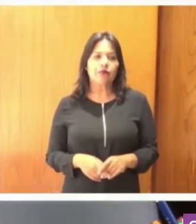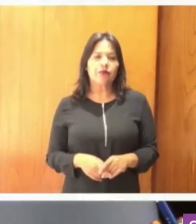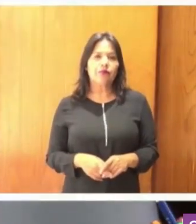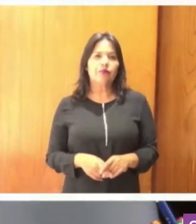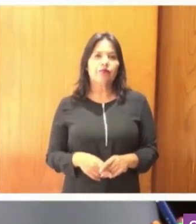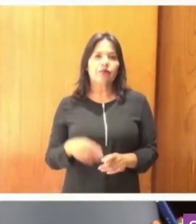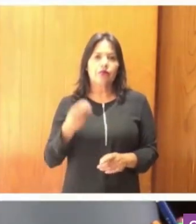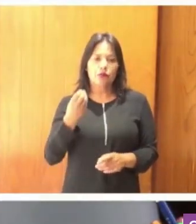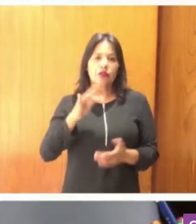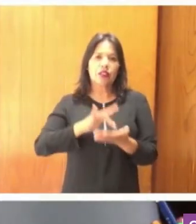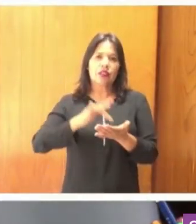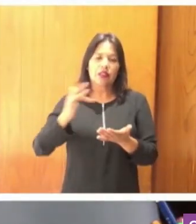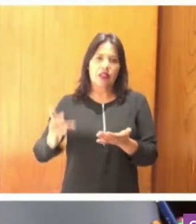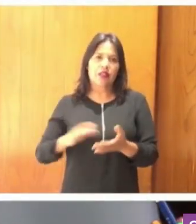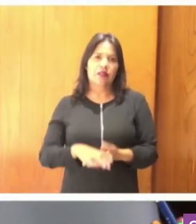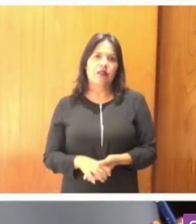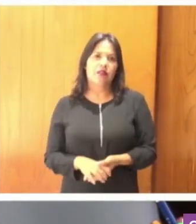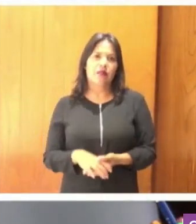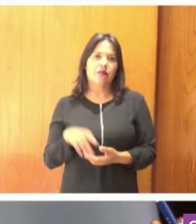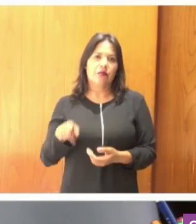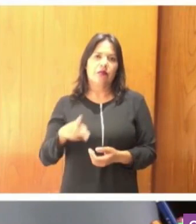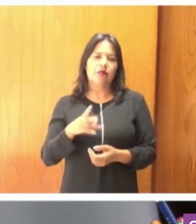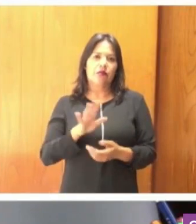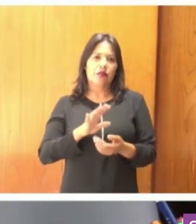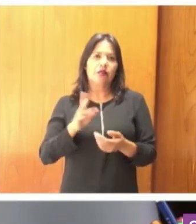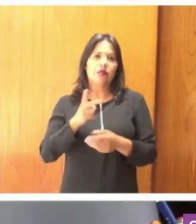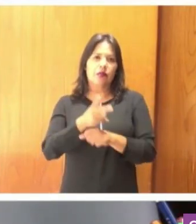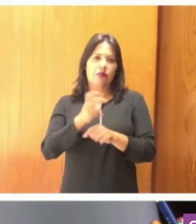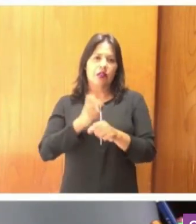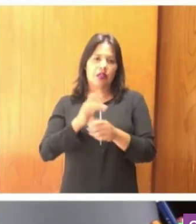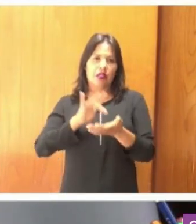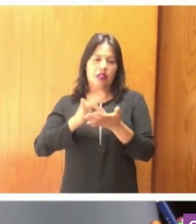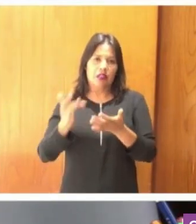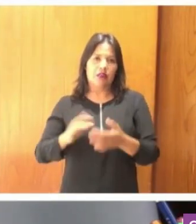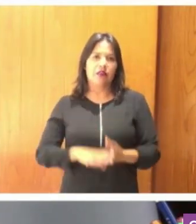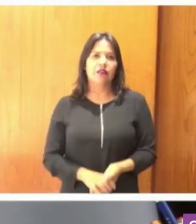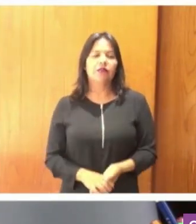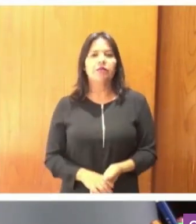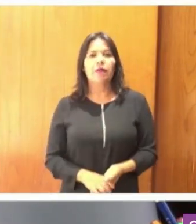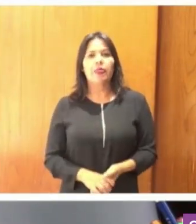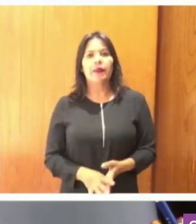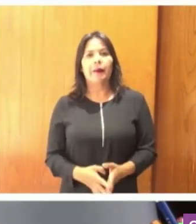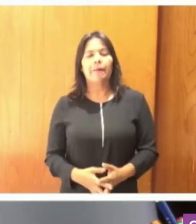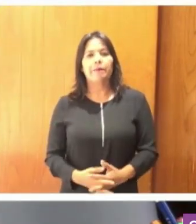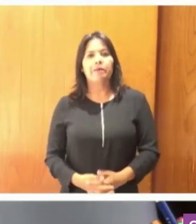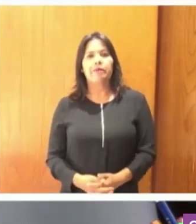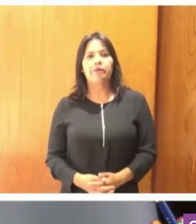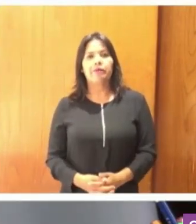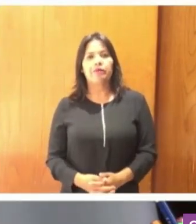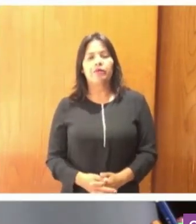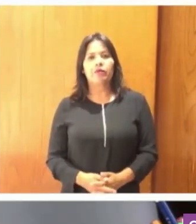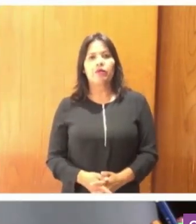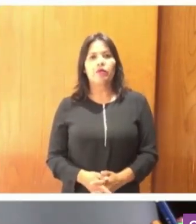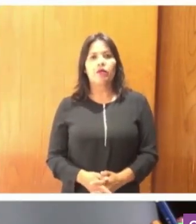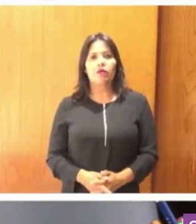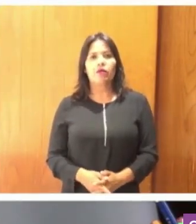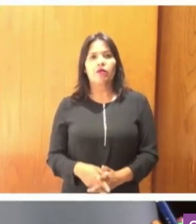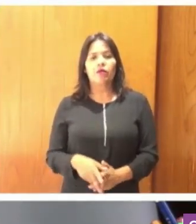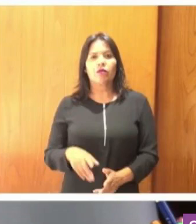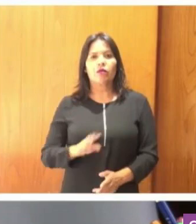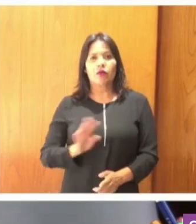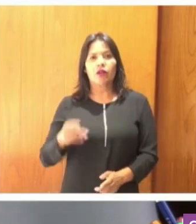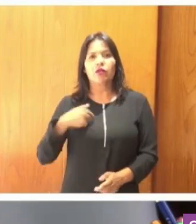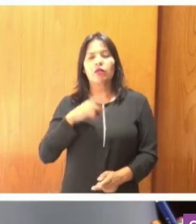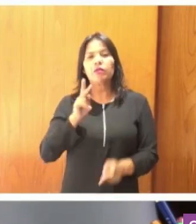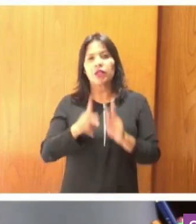Gracias por darnos esta oportunidad, muy agradecidos. Y bueno, si ustedes me permiten, le platicaba al señor